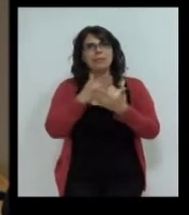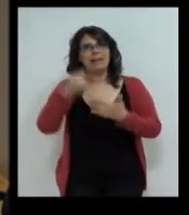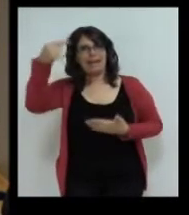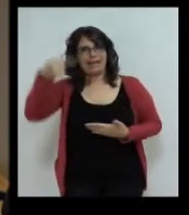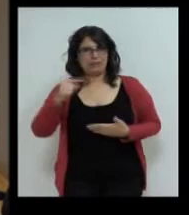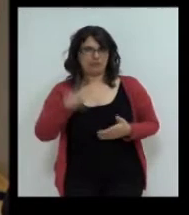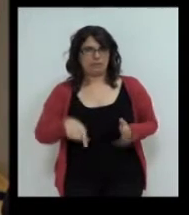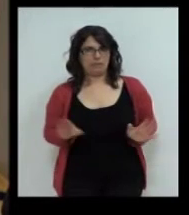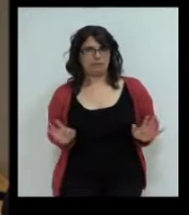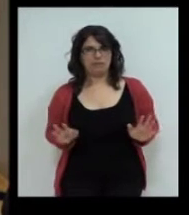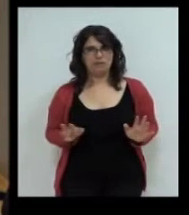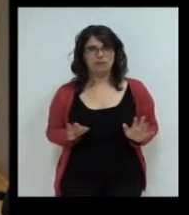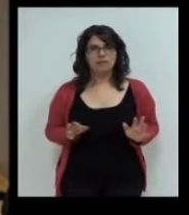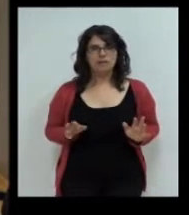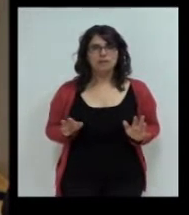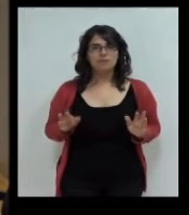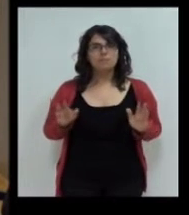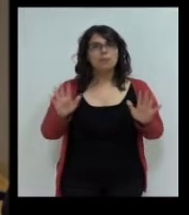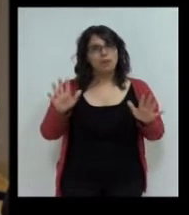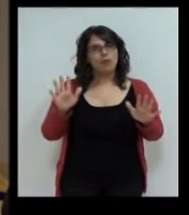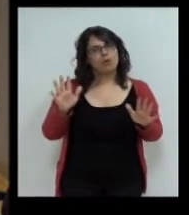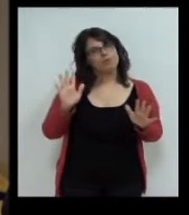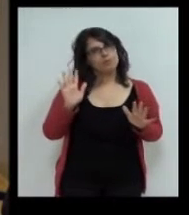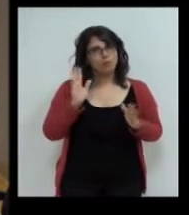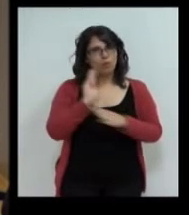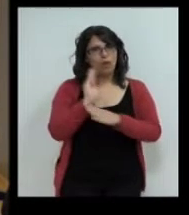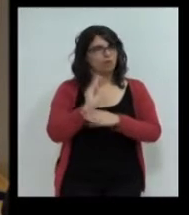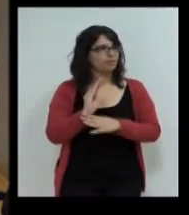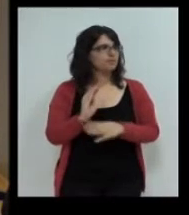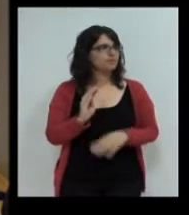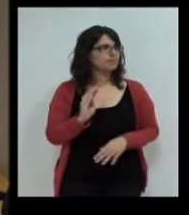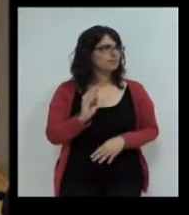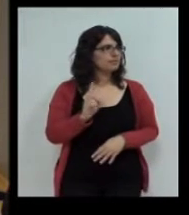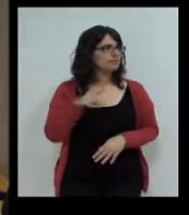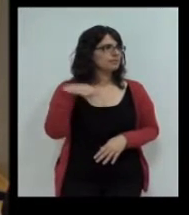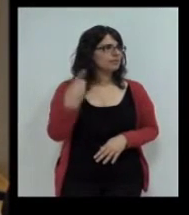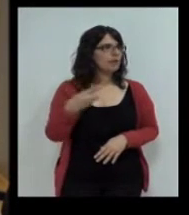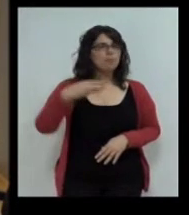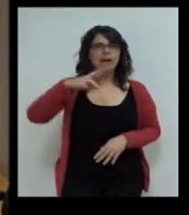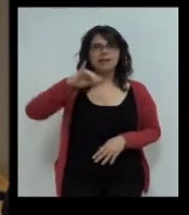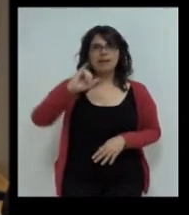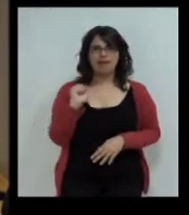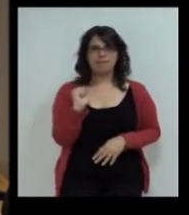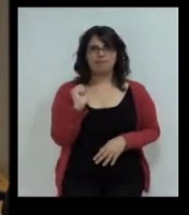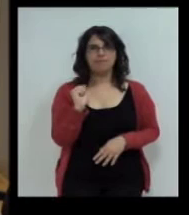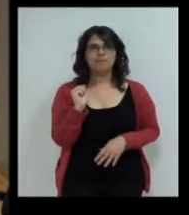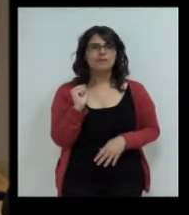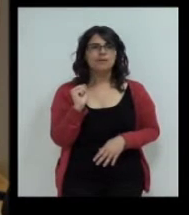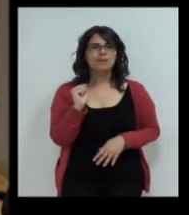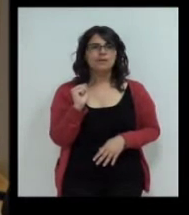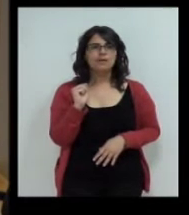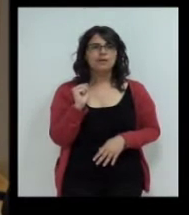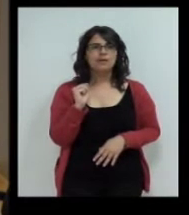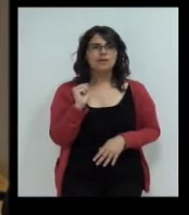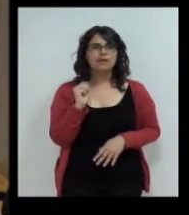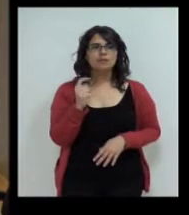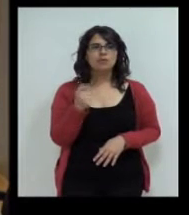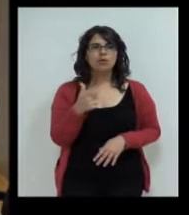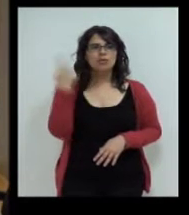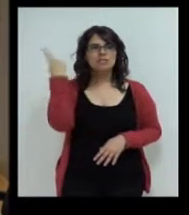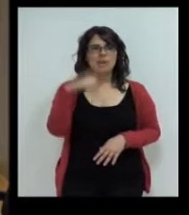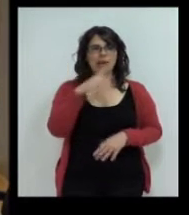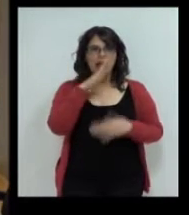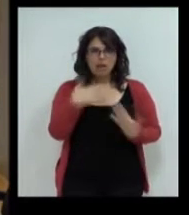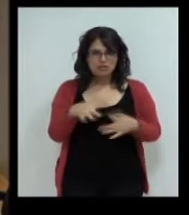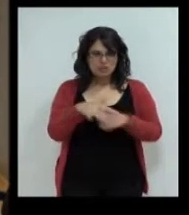cosas, claro, pero tiene un coste. Yo creo que es un tema de ordenación de en qué punto estamos en realidad, ¿no? O sea, y a